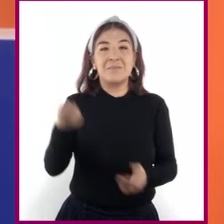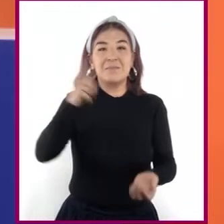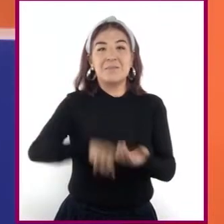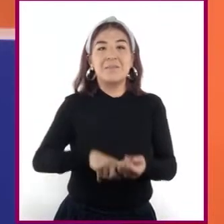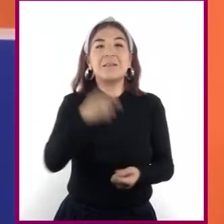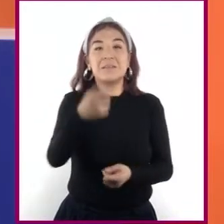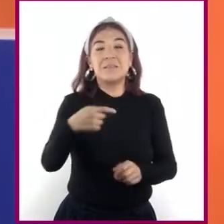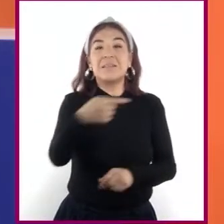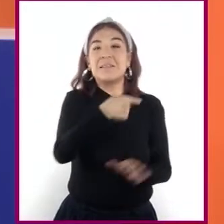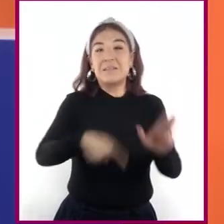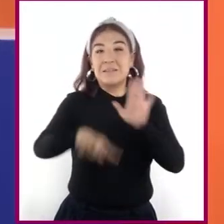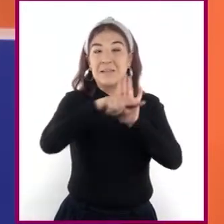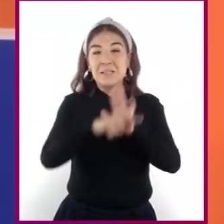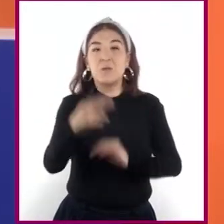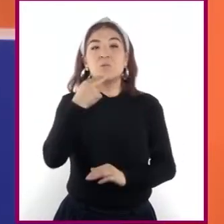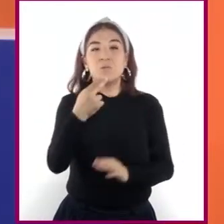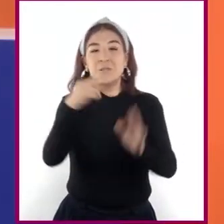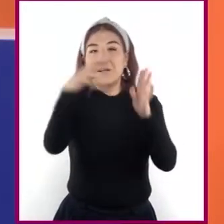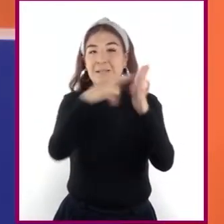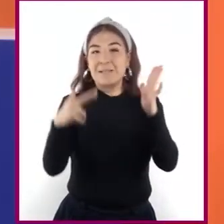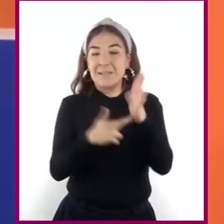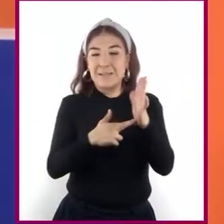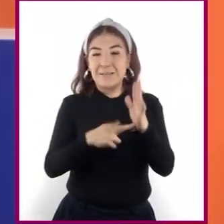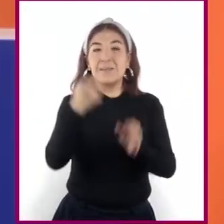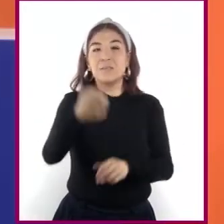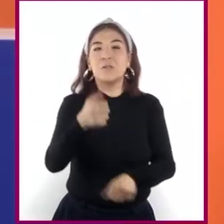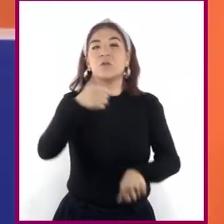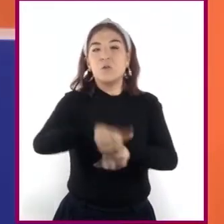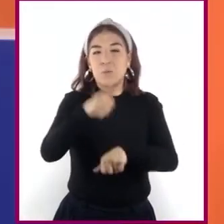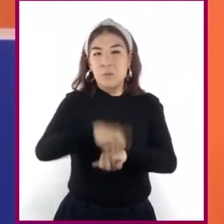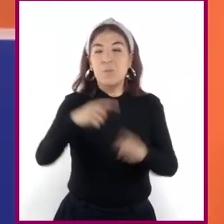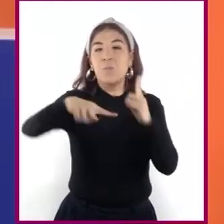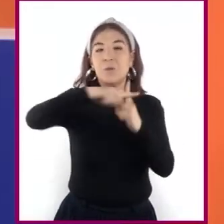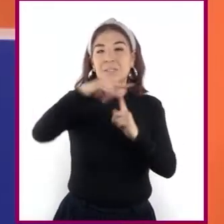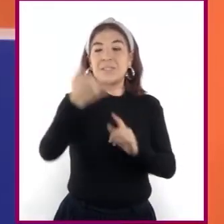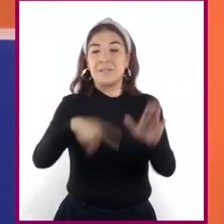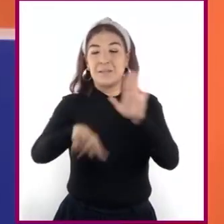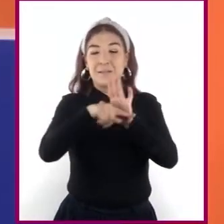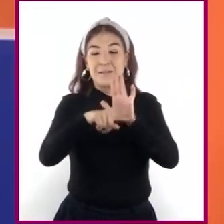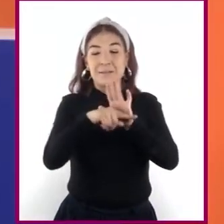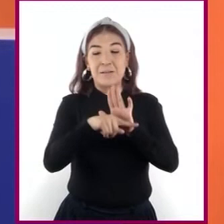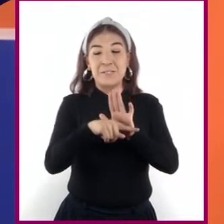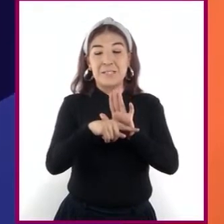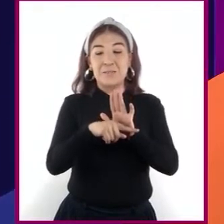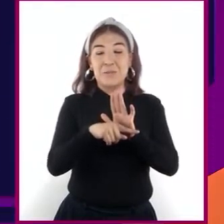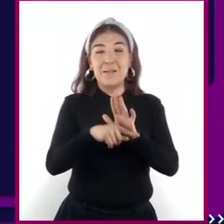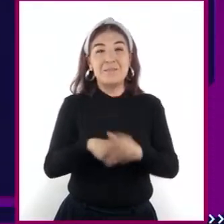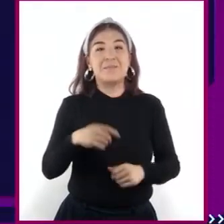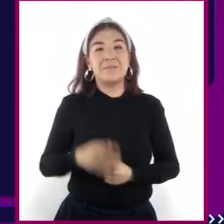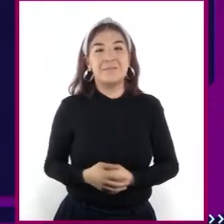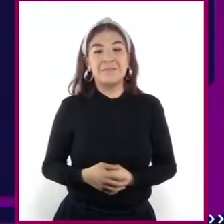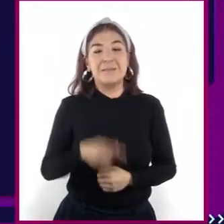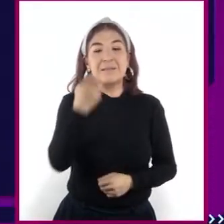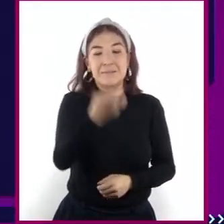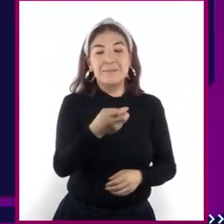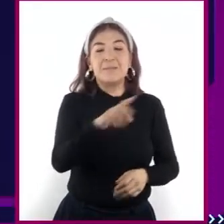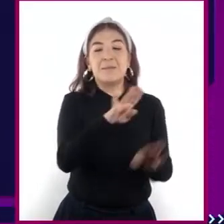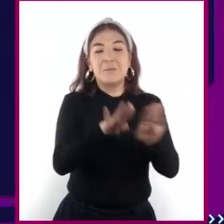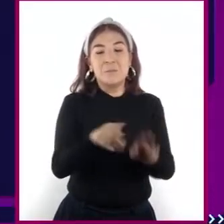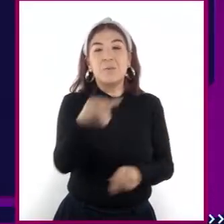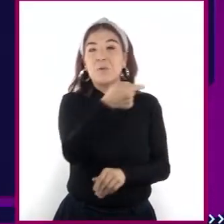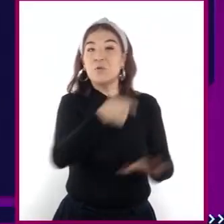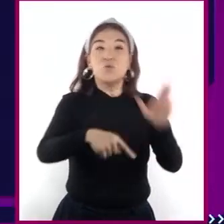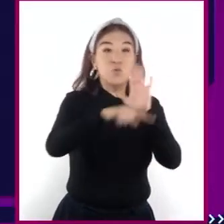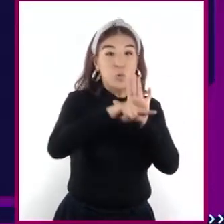resta, utilizaremos la regla de la sustracción de números positivos y negativos, la cual nos dice que restar es lo mismo que